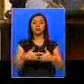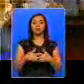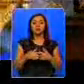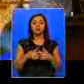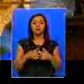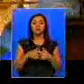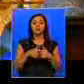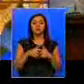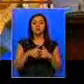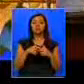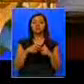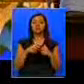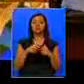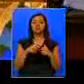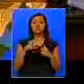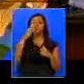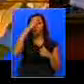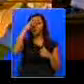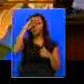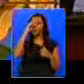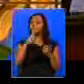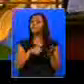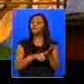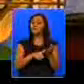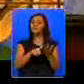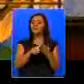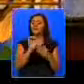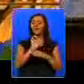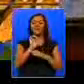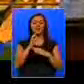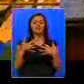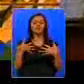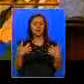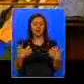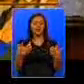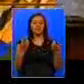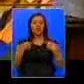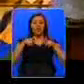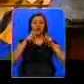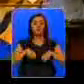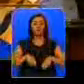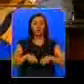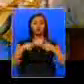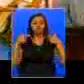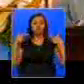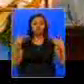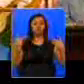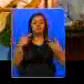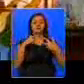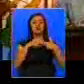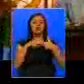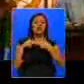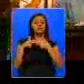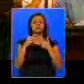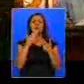y el Ministerio de Salud Pública de Cuba y el Ministerio de Salud Pública de la República del Ecuador, el convenio marco para la cooperación en áreas relacionadas con el